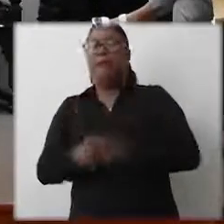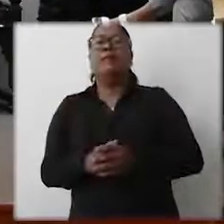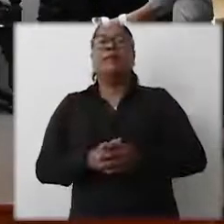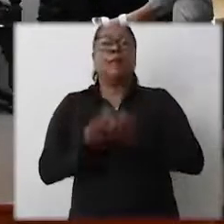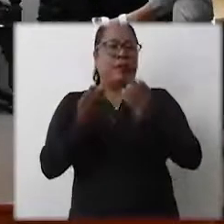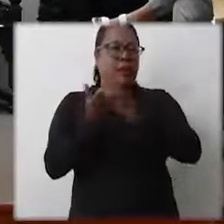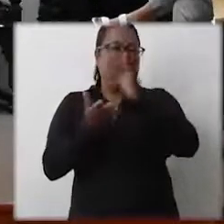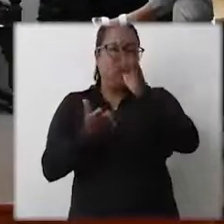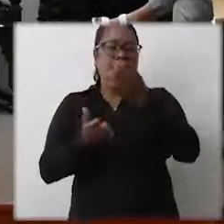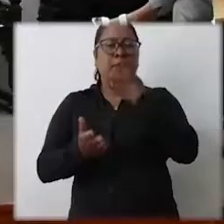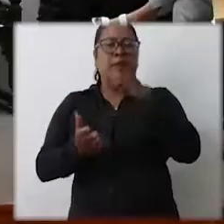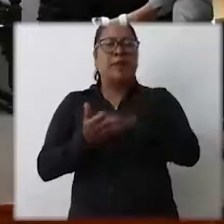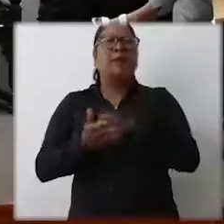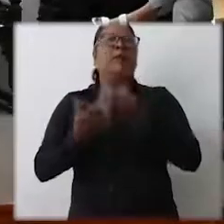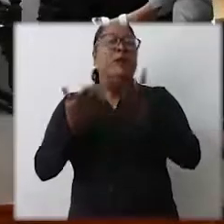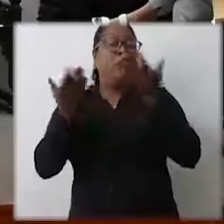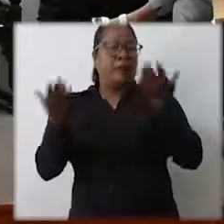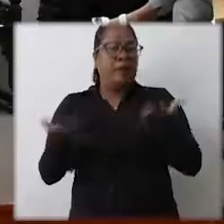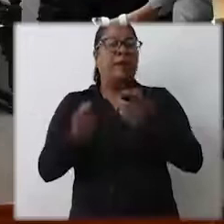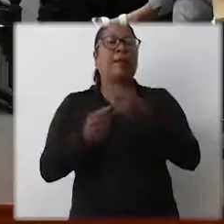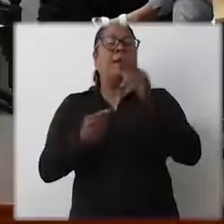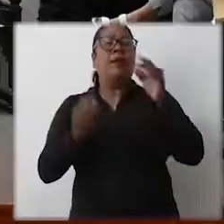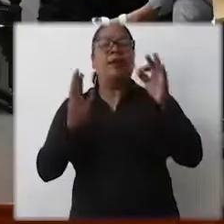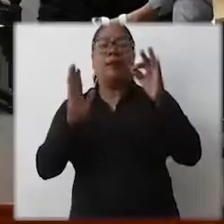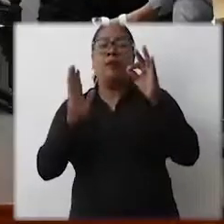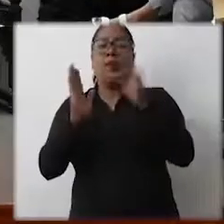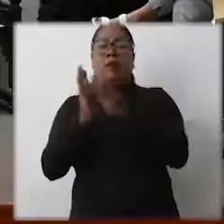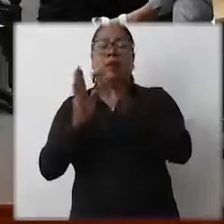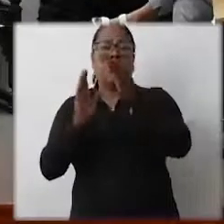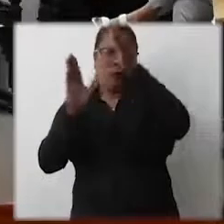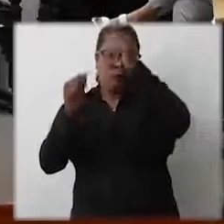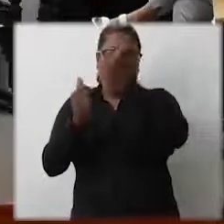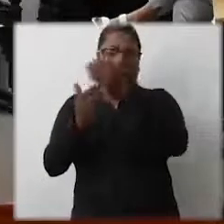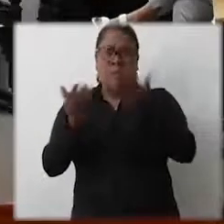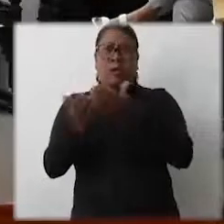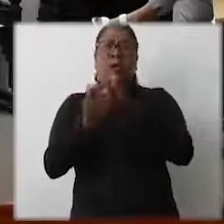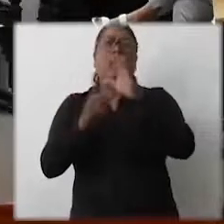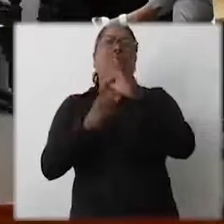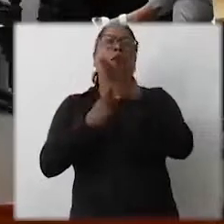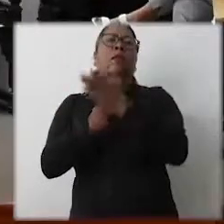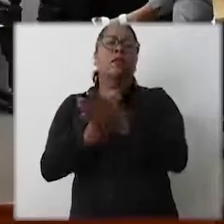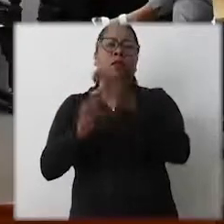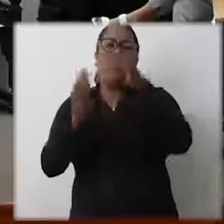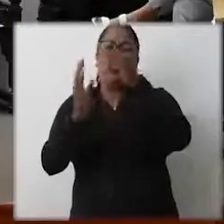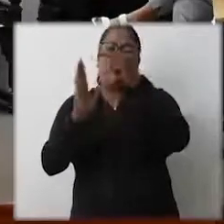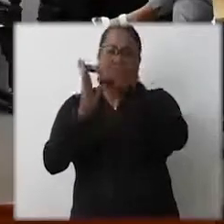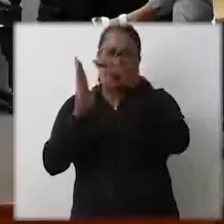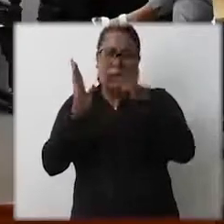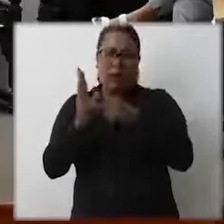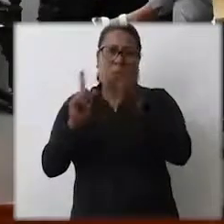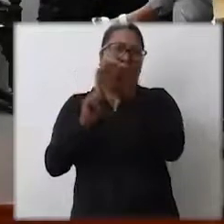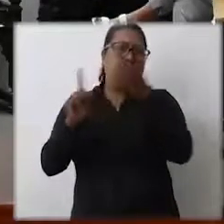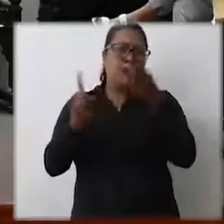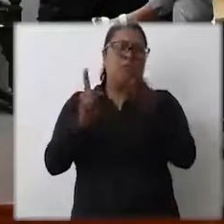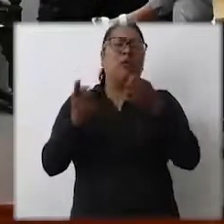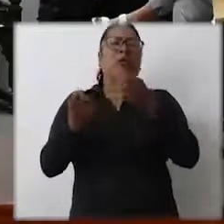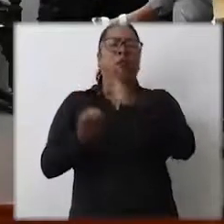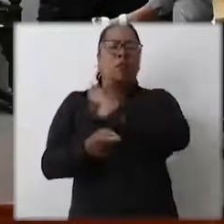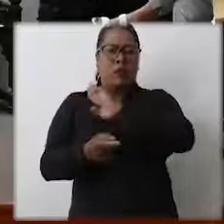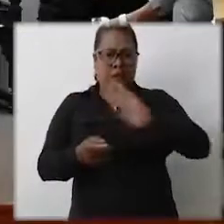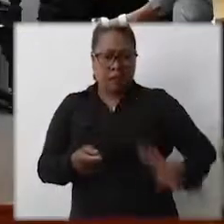cartel. 3. Punto de acuerdo de fecha 14 de febrero del año 2022, signado por el presidente municipal